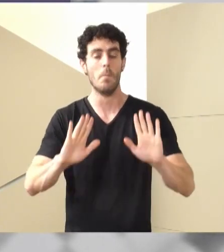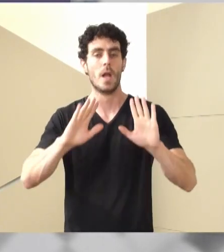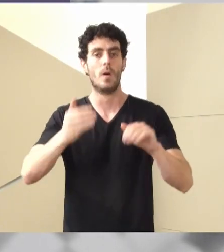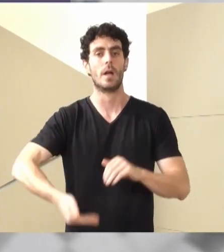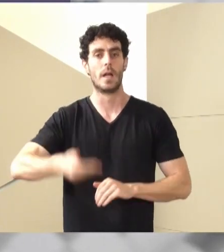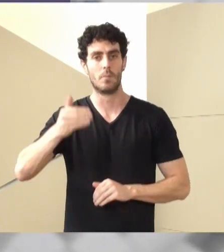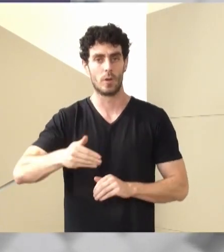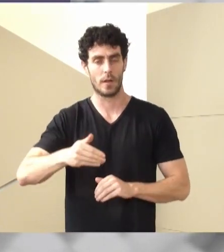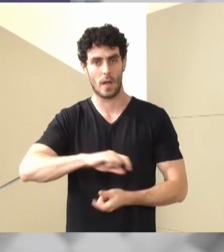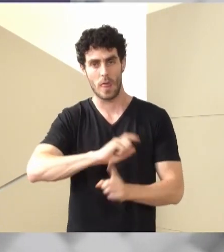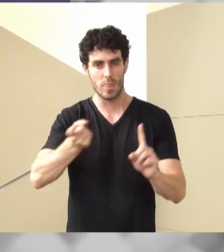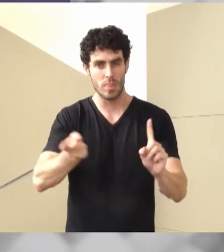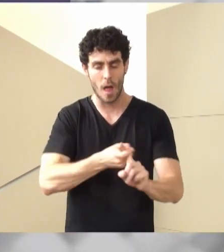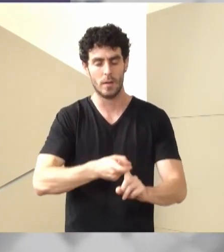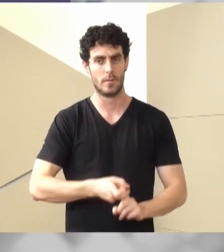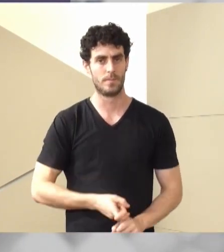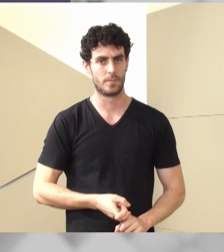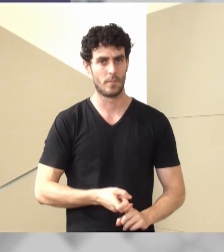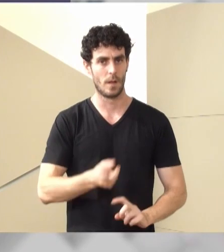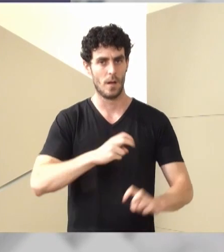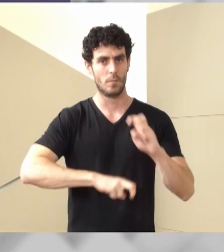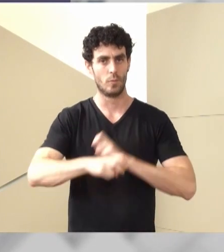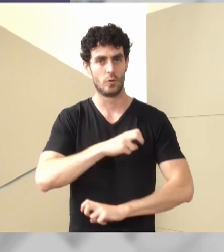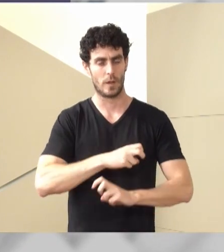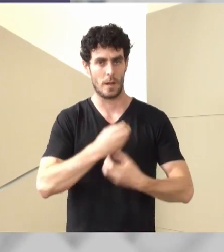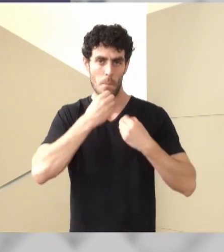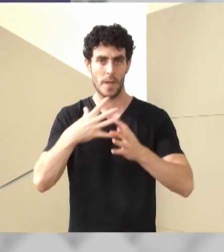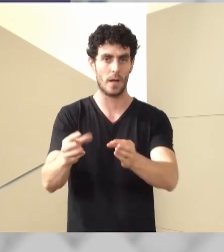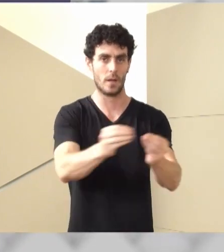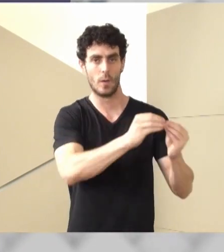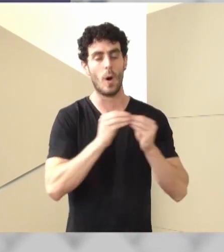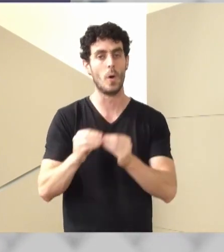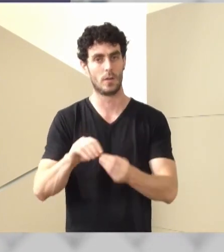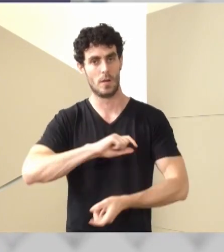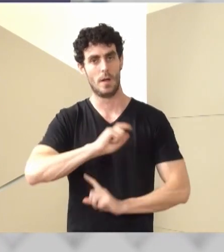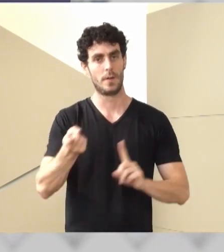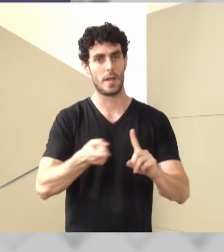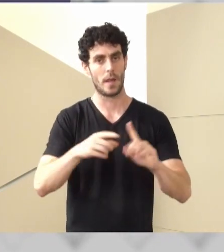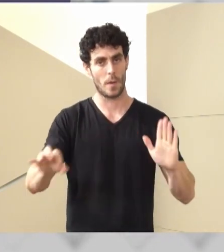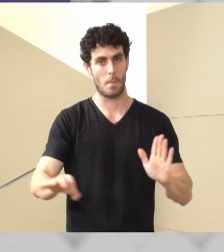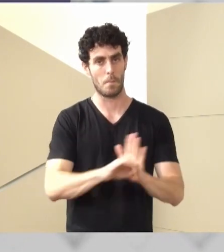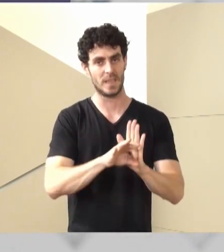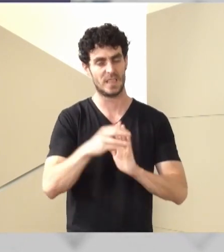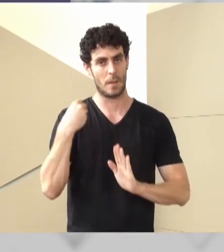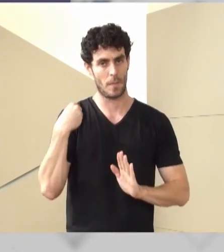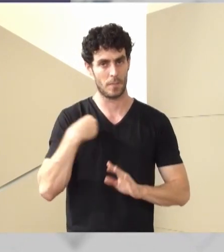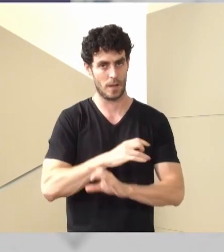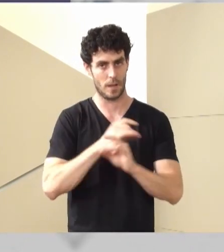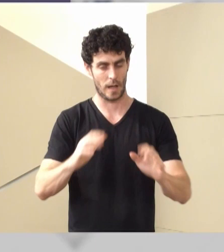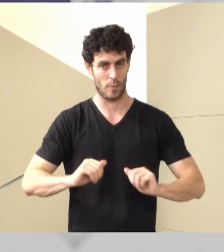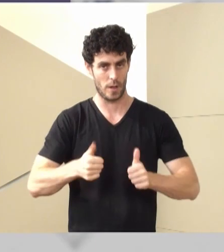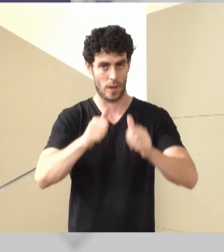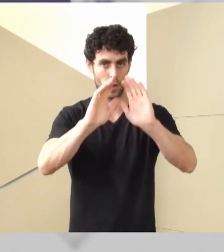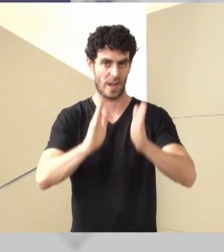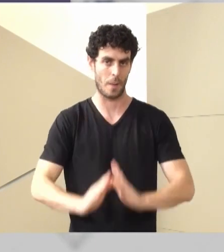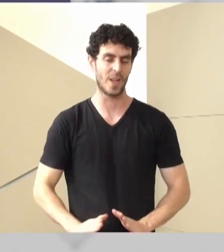sigue siendo clave la determinación del momento. Buscar el bien común en la detección de esa mancha y desde luego el inicio de los tratamientos,